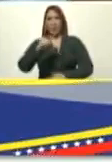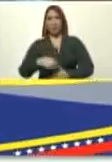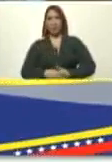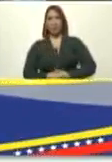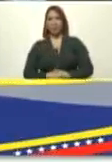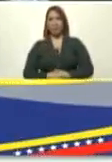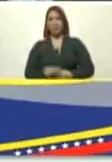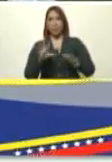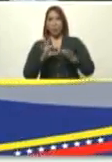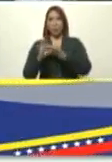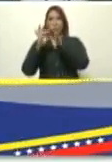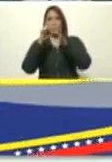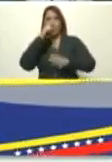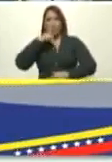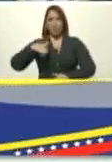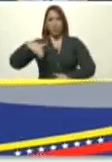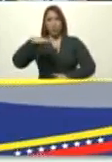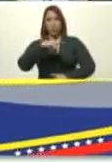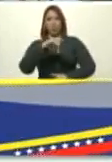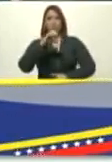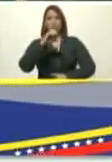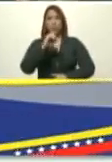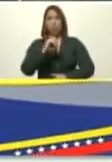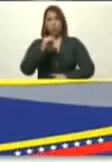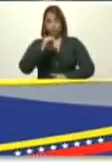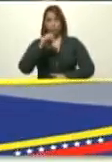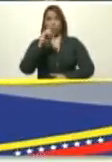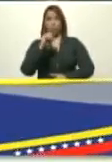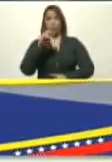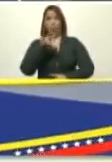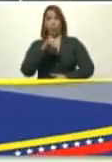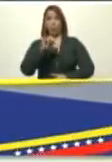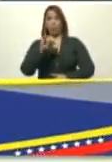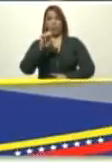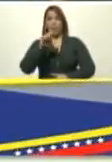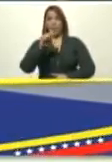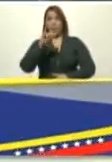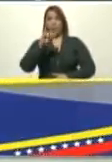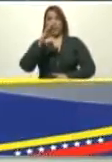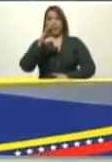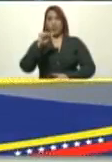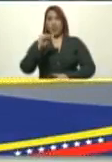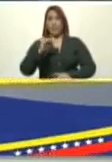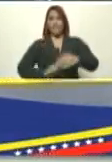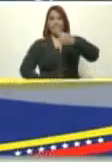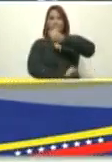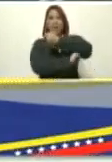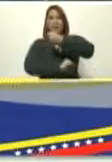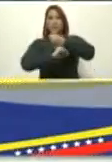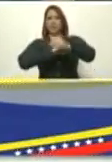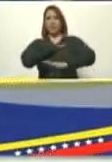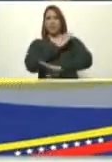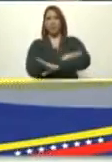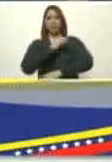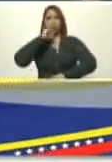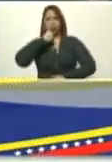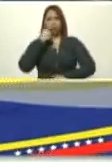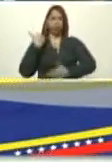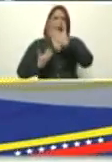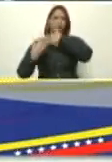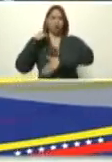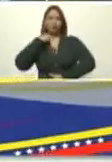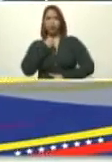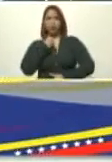La Unión de Repúblicas Socialistas Soviéticas tenía una base sólida, la Rusia, la antigua